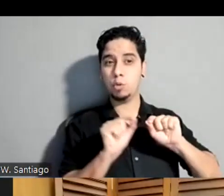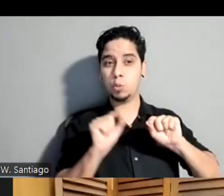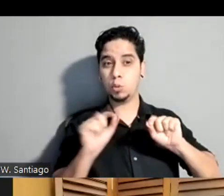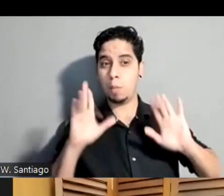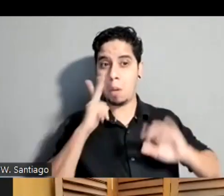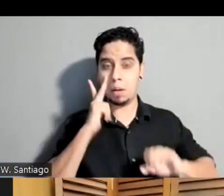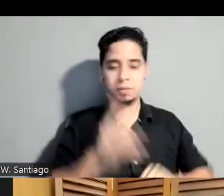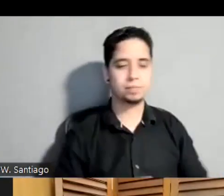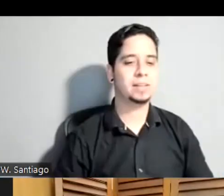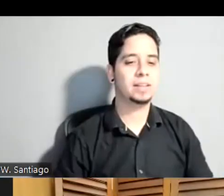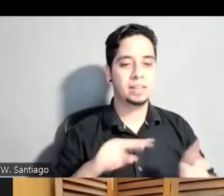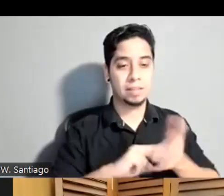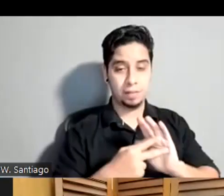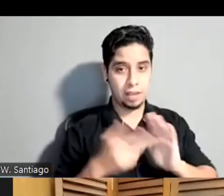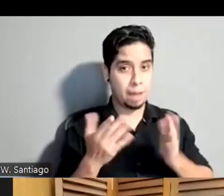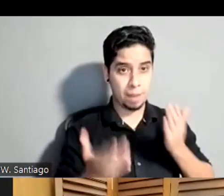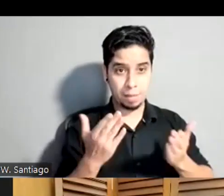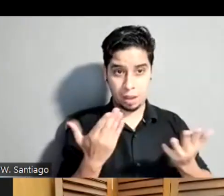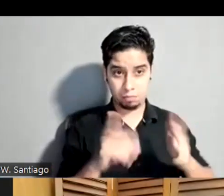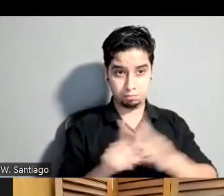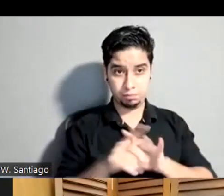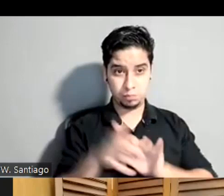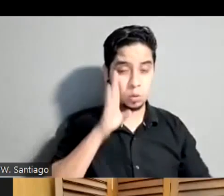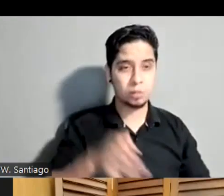Así que vendrá algo de Shakespeare por ahí ya mismo. Mira.